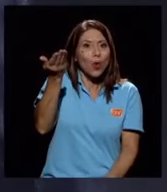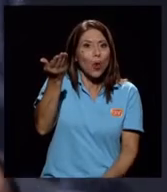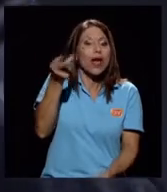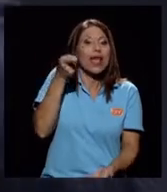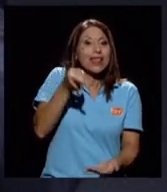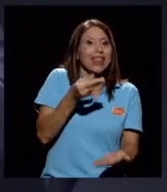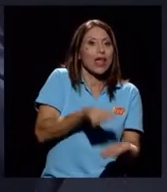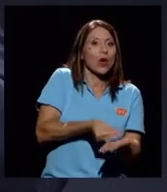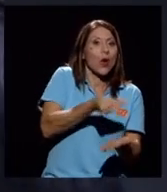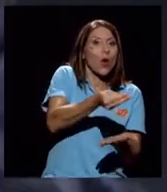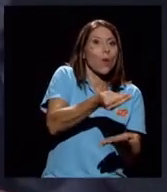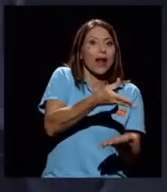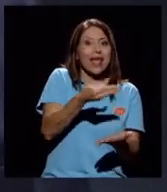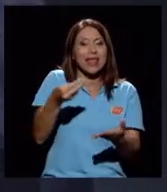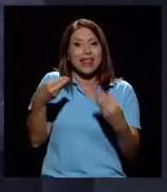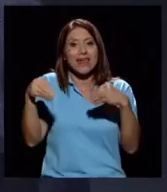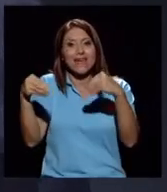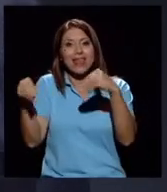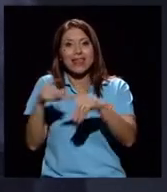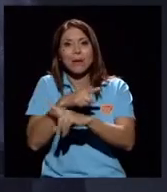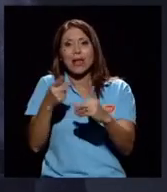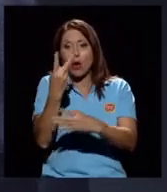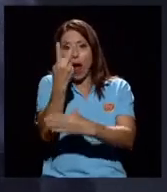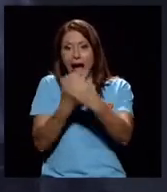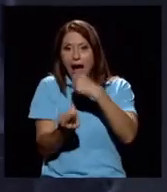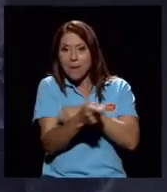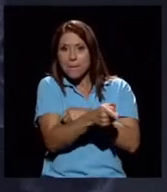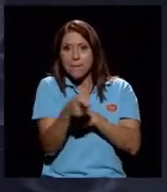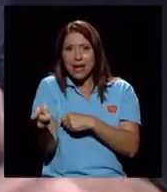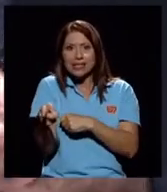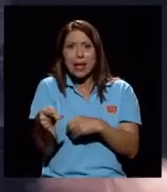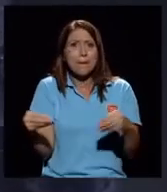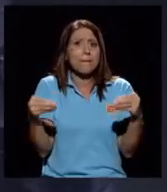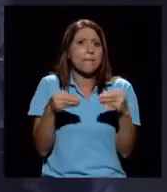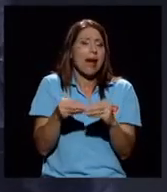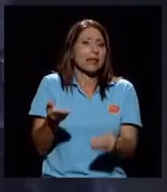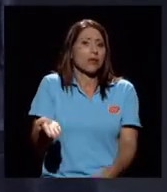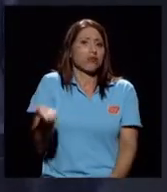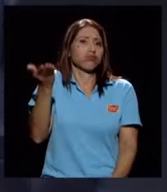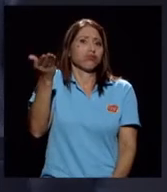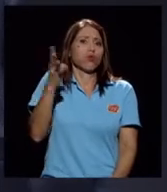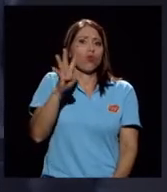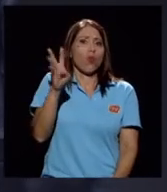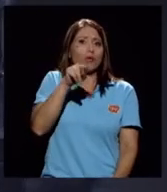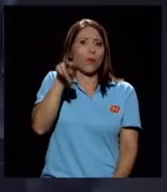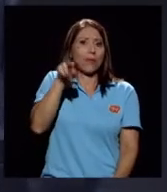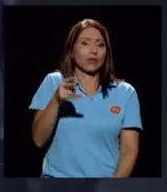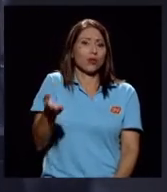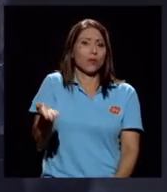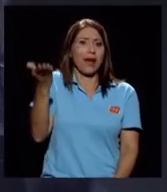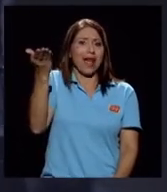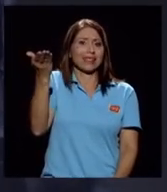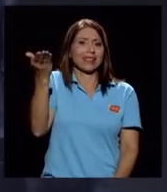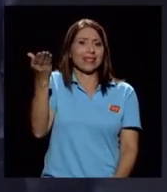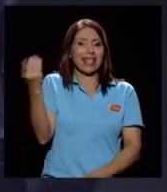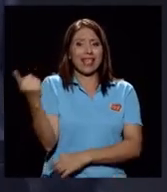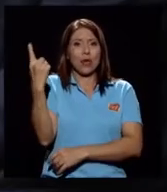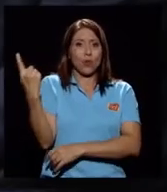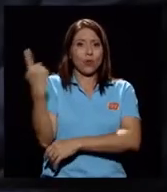pero ambas a un precio mucho más alto cuatro pesos más que la que la semana precedente el día